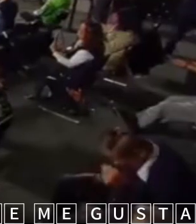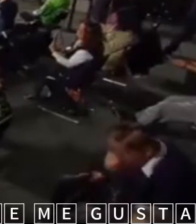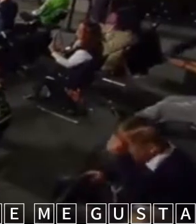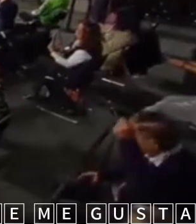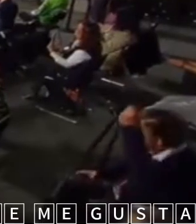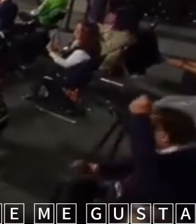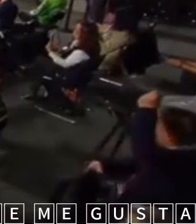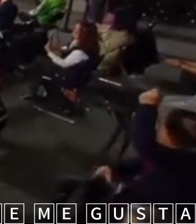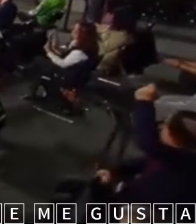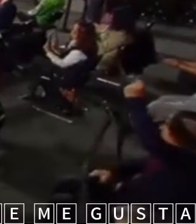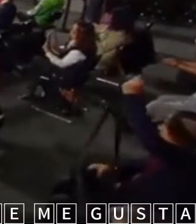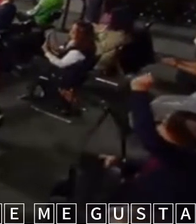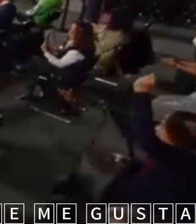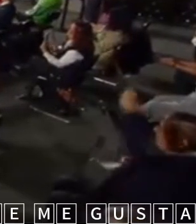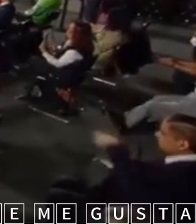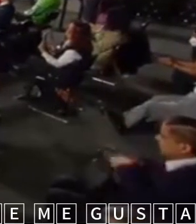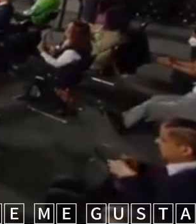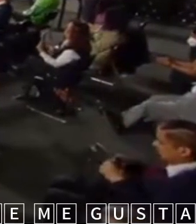8 de marzo se